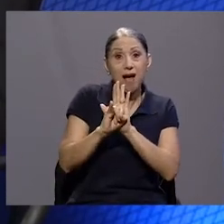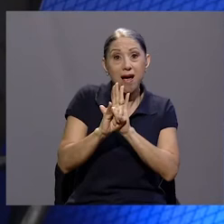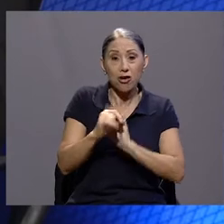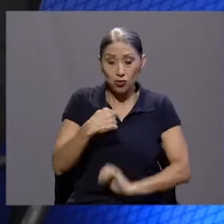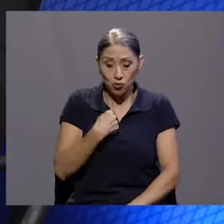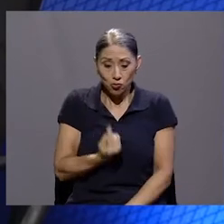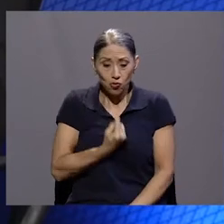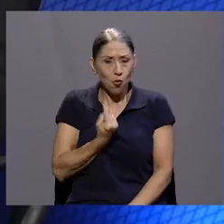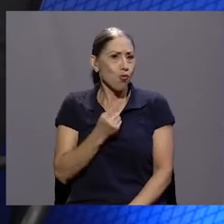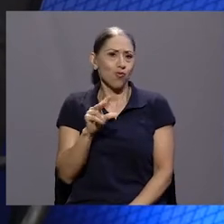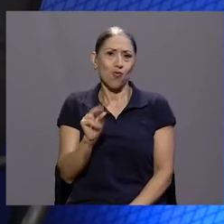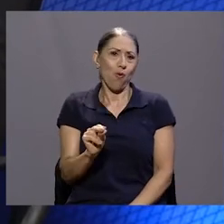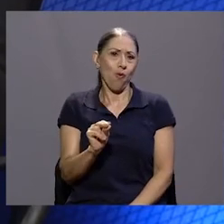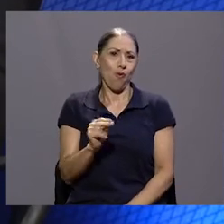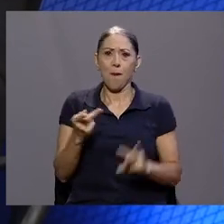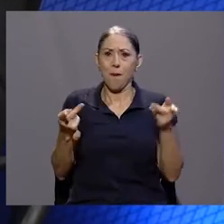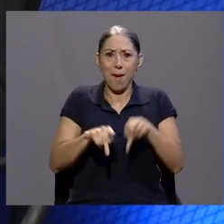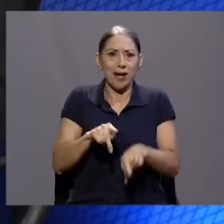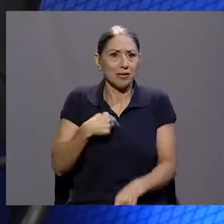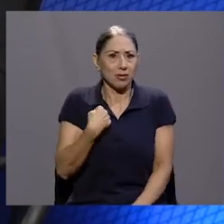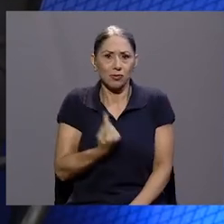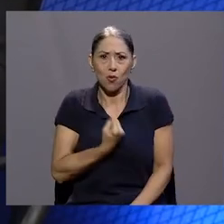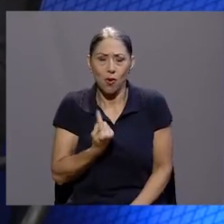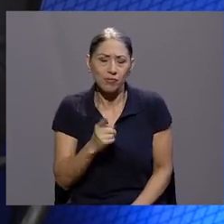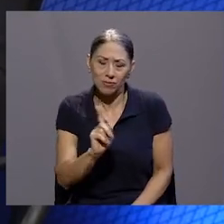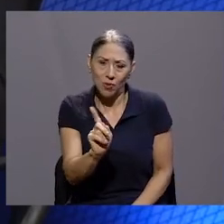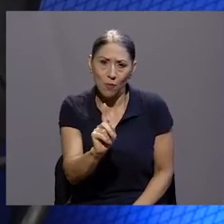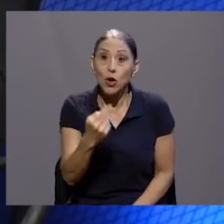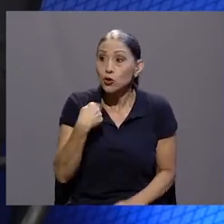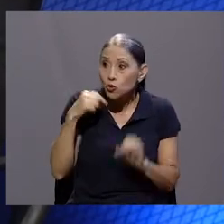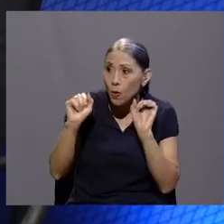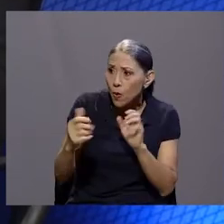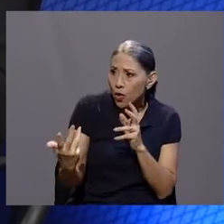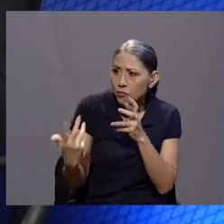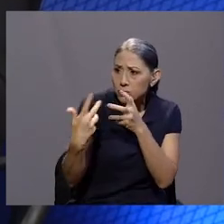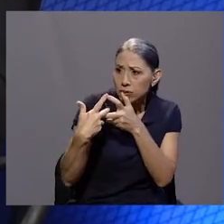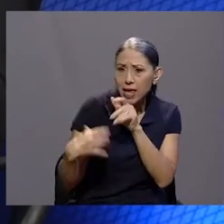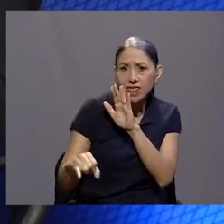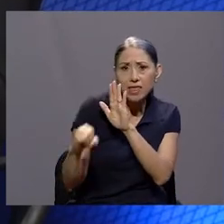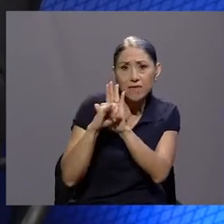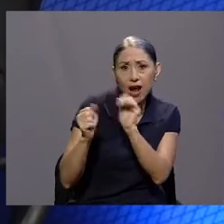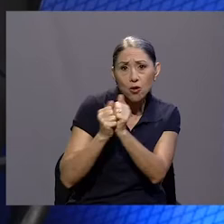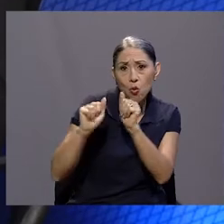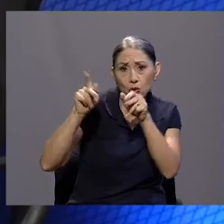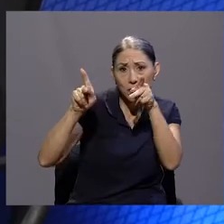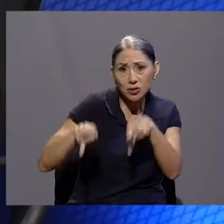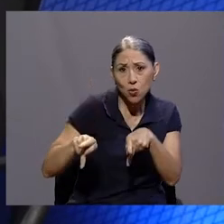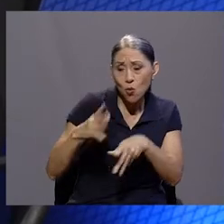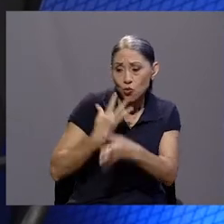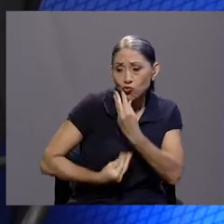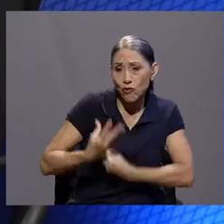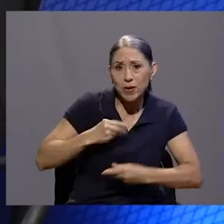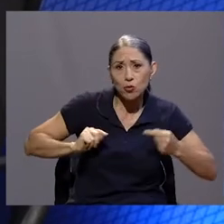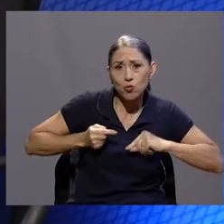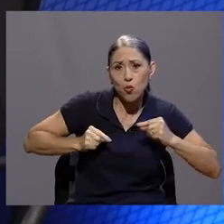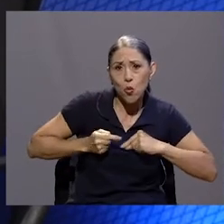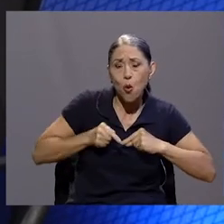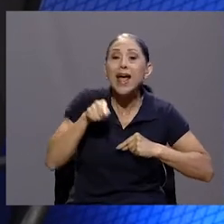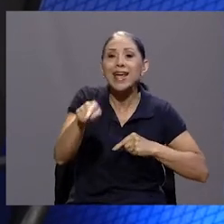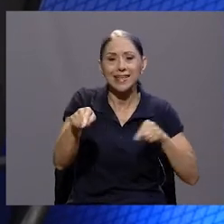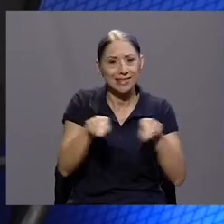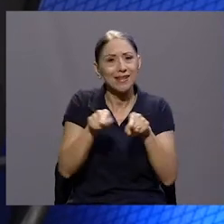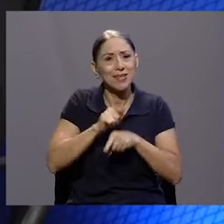pasa únicamente a mí cuando yo me puedo identificar con el otro identificar con su sufrimiento identificar con su dolor esa sensación también sirve de apoyo